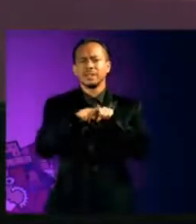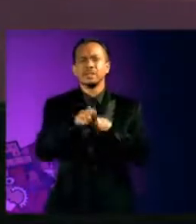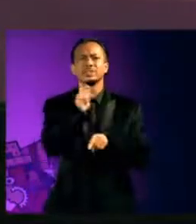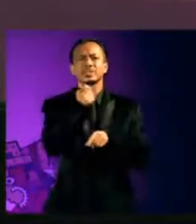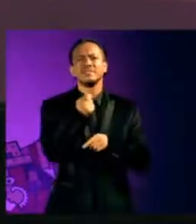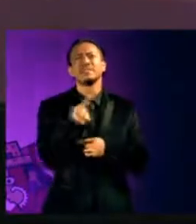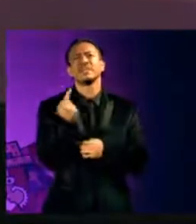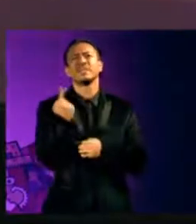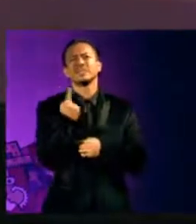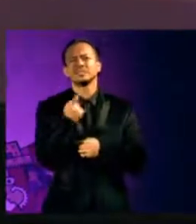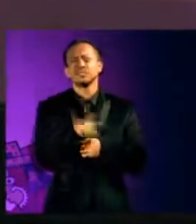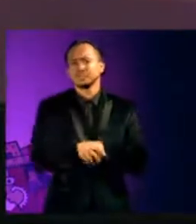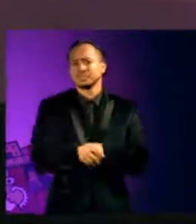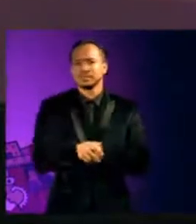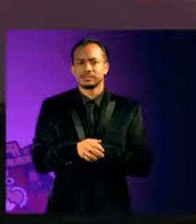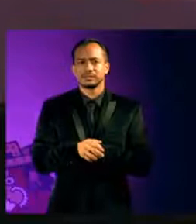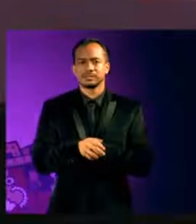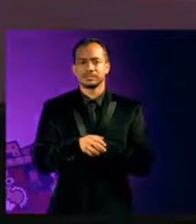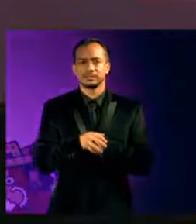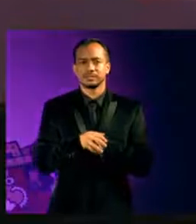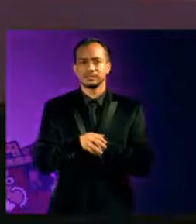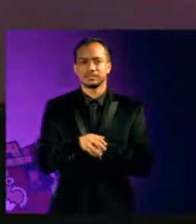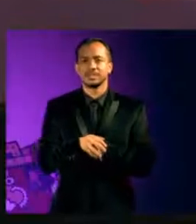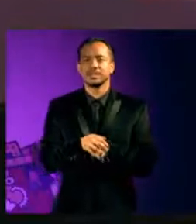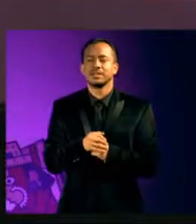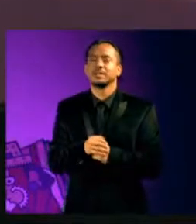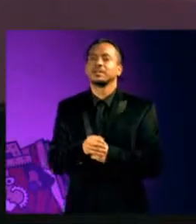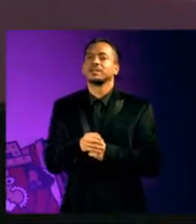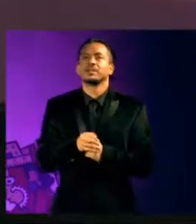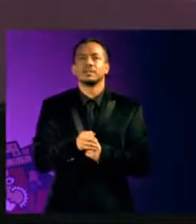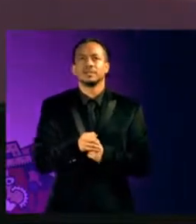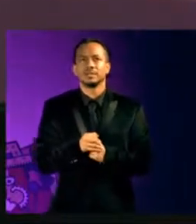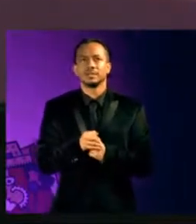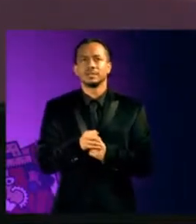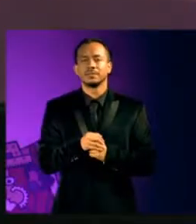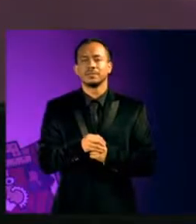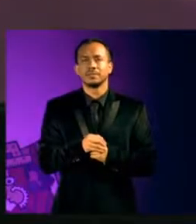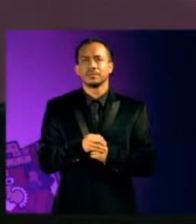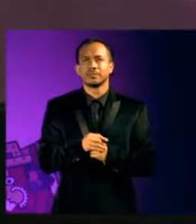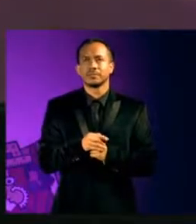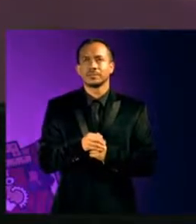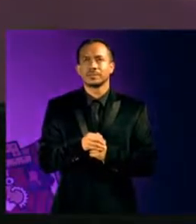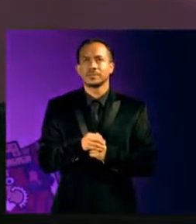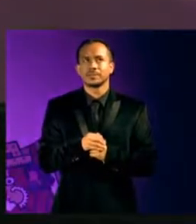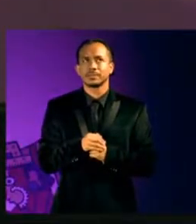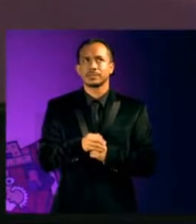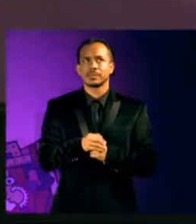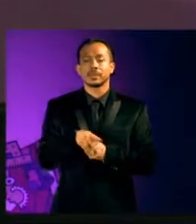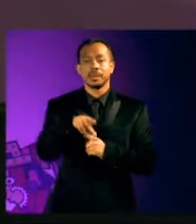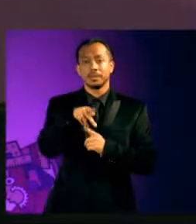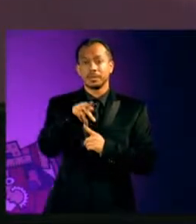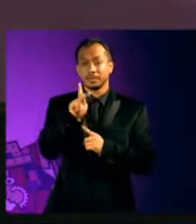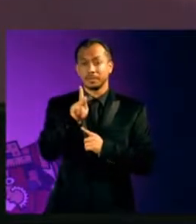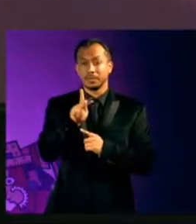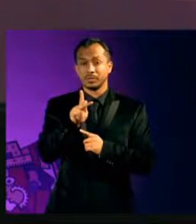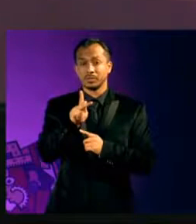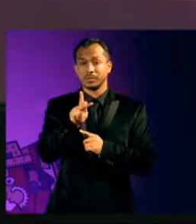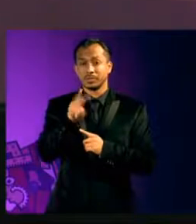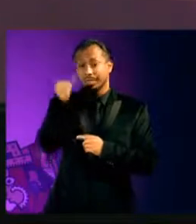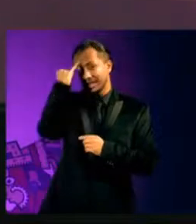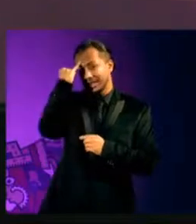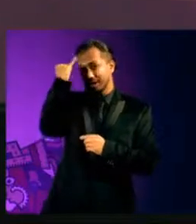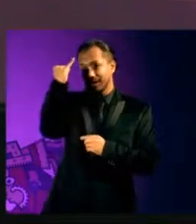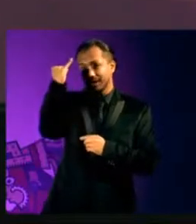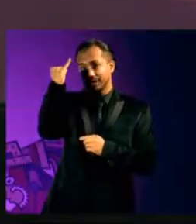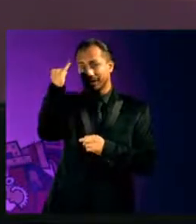bueno muy literaria están los hermanos cara más obvia y hay más cosas sobre eso pero finalmente la idea de